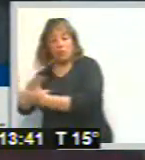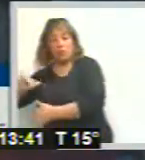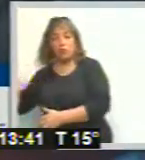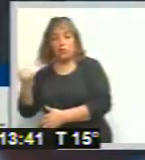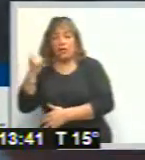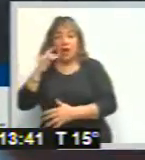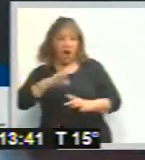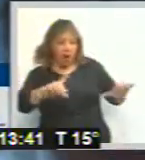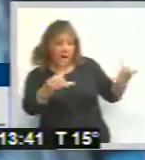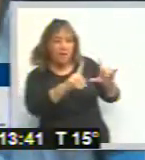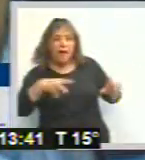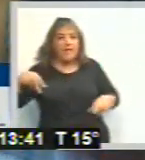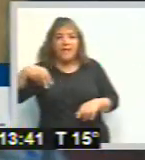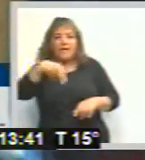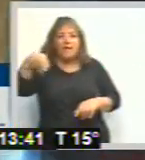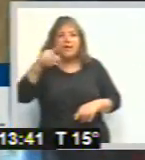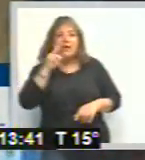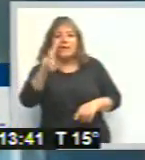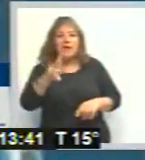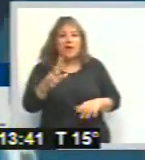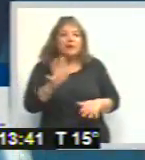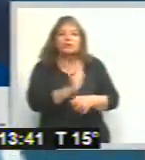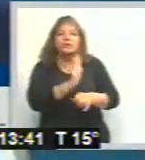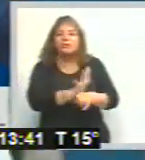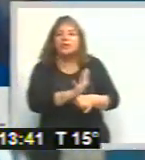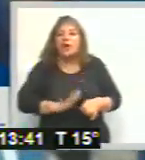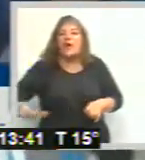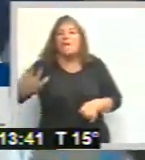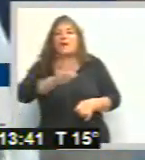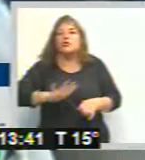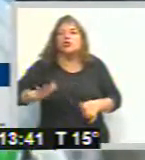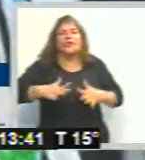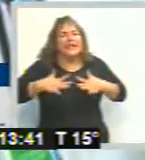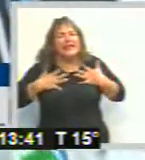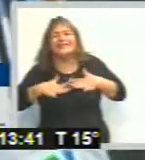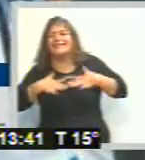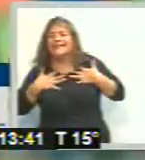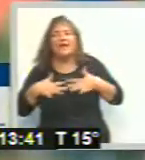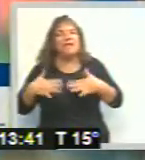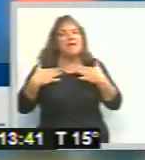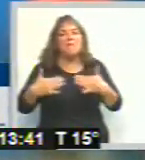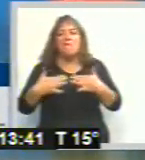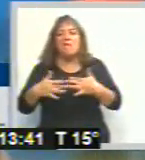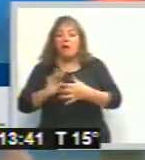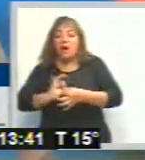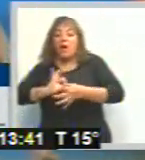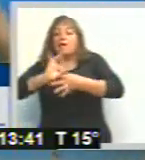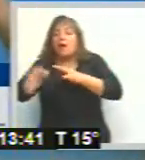Messi refleja la de un pueblo que extrañaba mucho llegar a una instancia